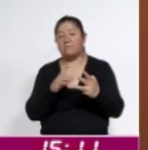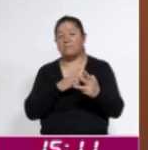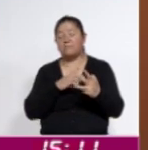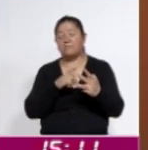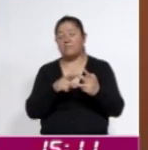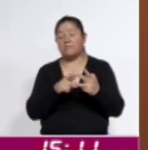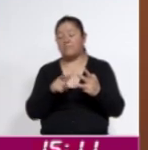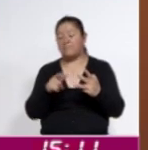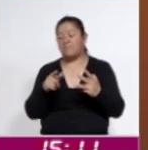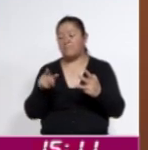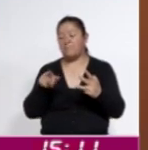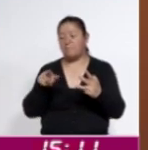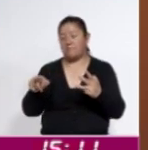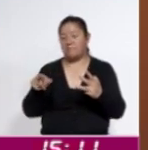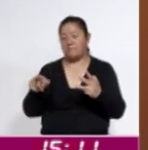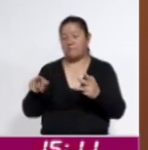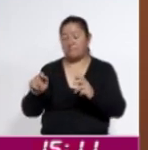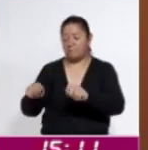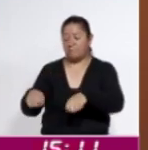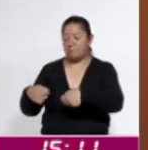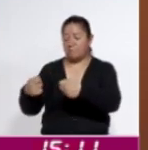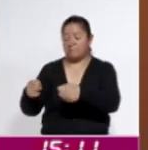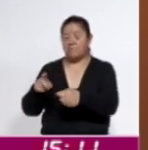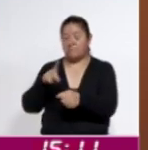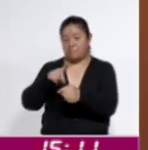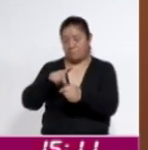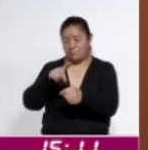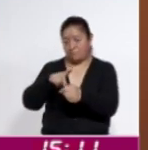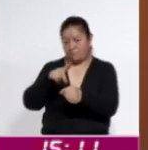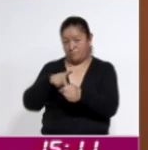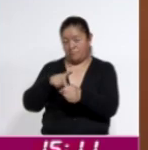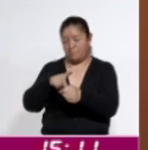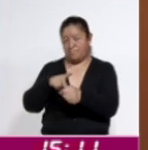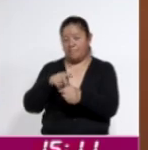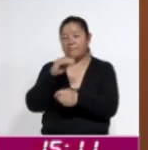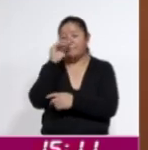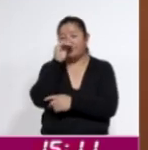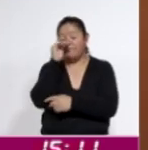título gratuito, es decir, comprende donaciones, ¿sí?, entre